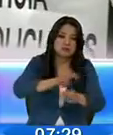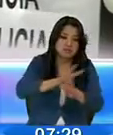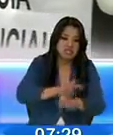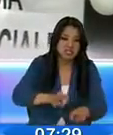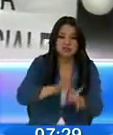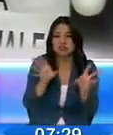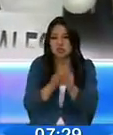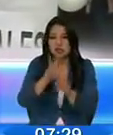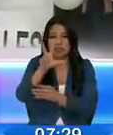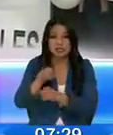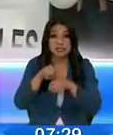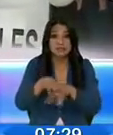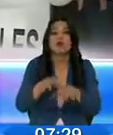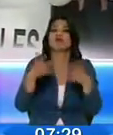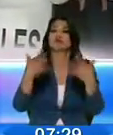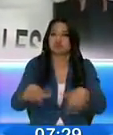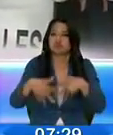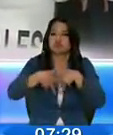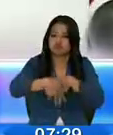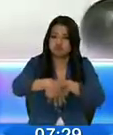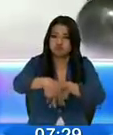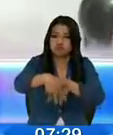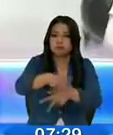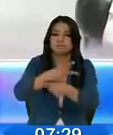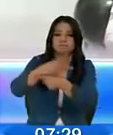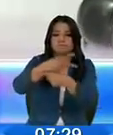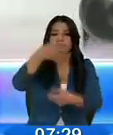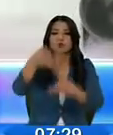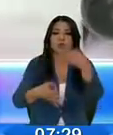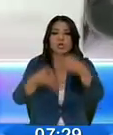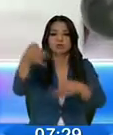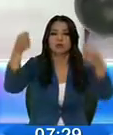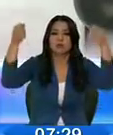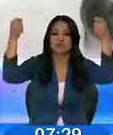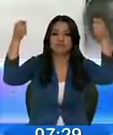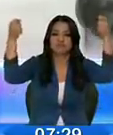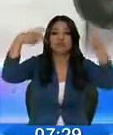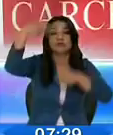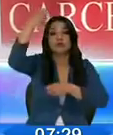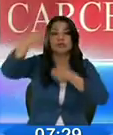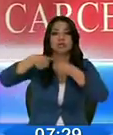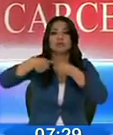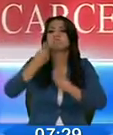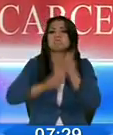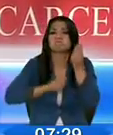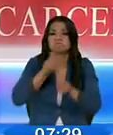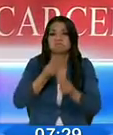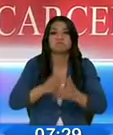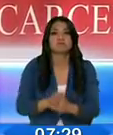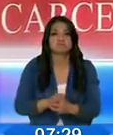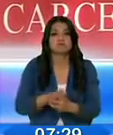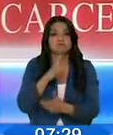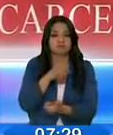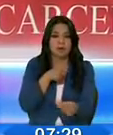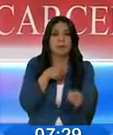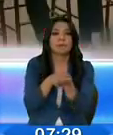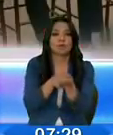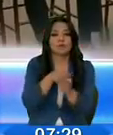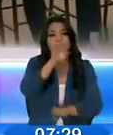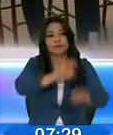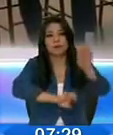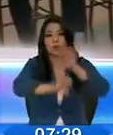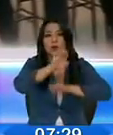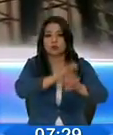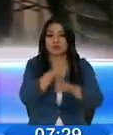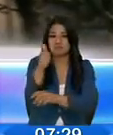30S protagonizaron un plantón en los bajos del Consejo de la Judicatura Norte de Quito. Allí expresaron su apoyo a la evaluación